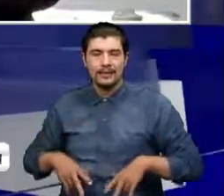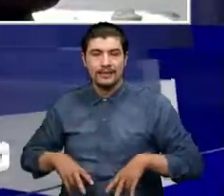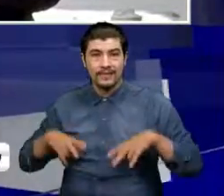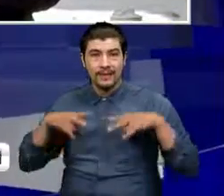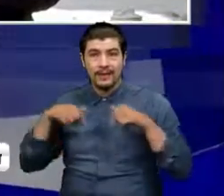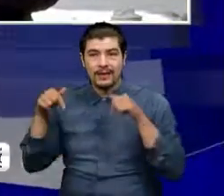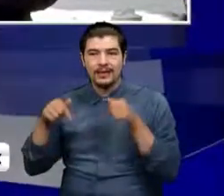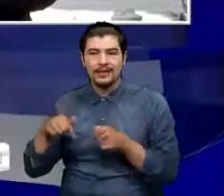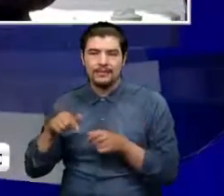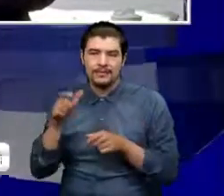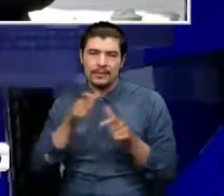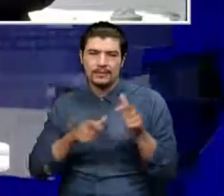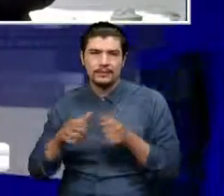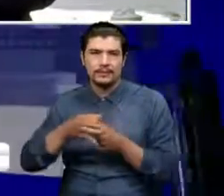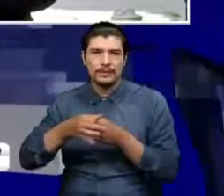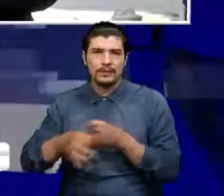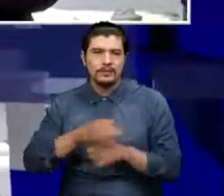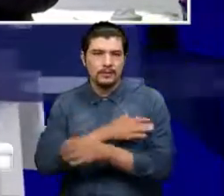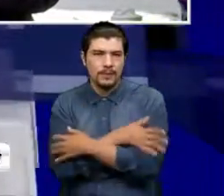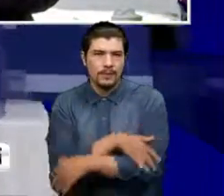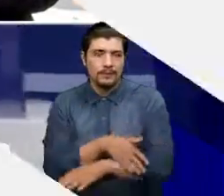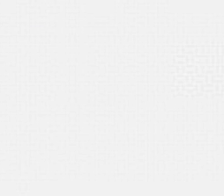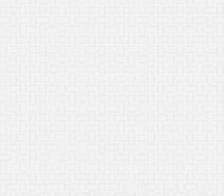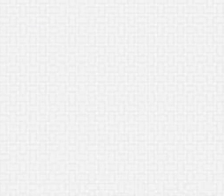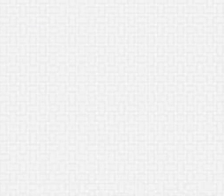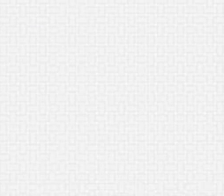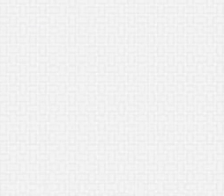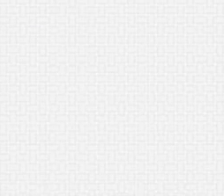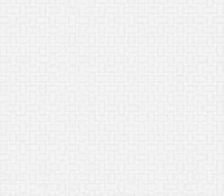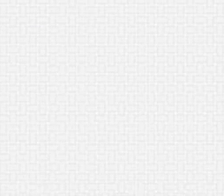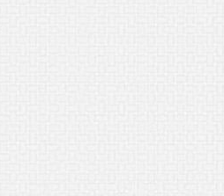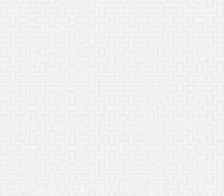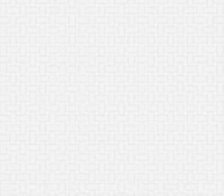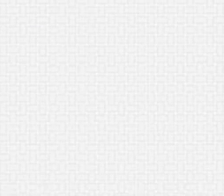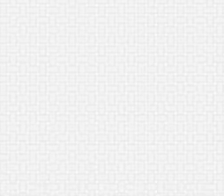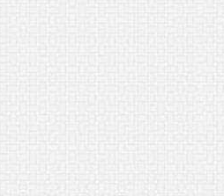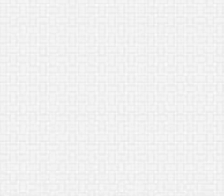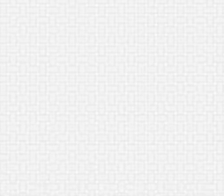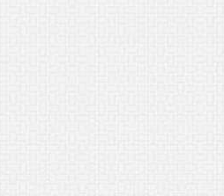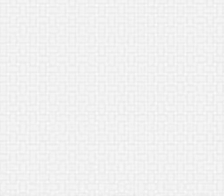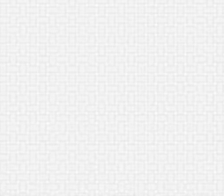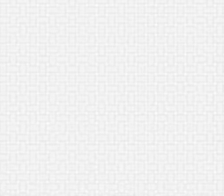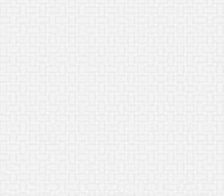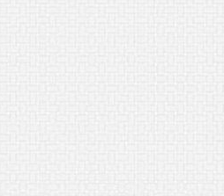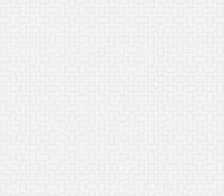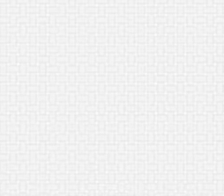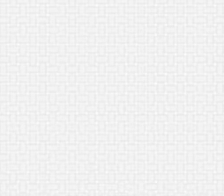para que ustedes continúen con más información en el Centro de Noticias. Canaltro.com